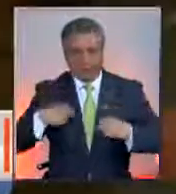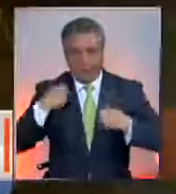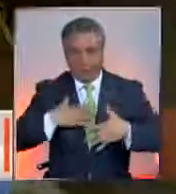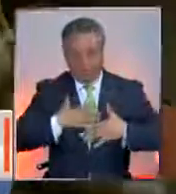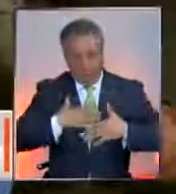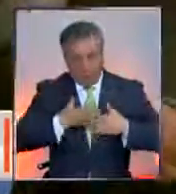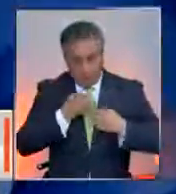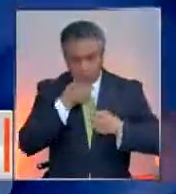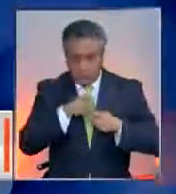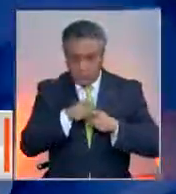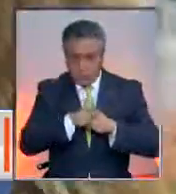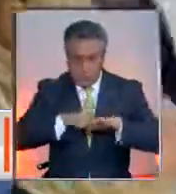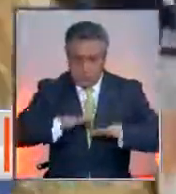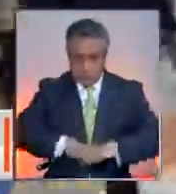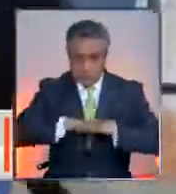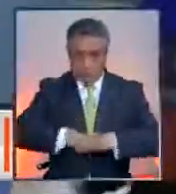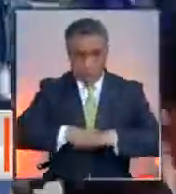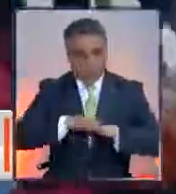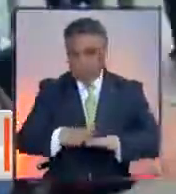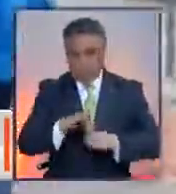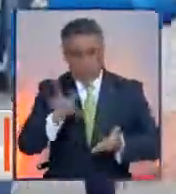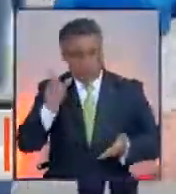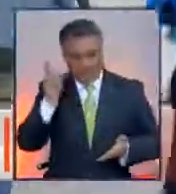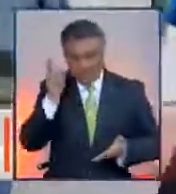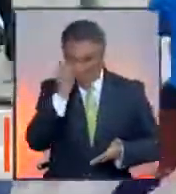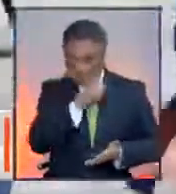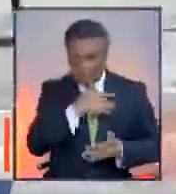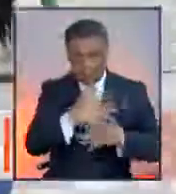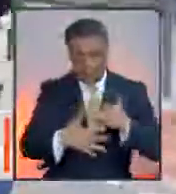situación bastante crítica.